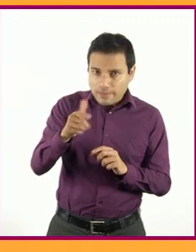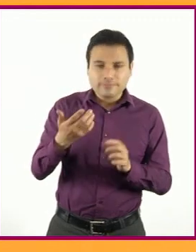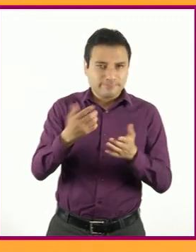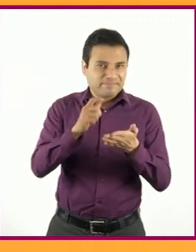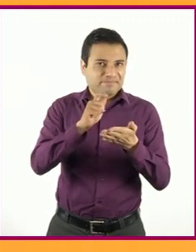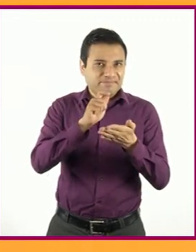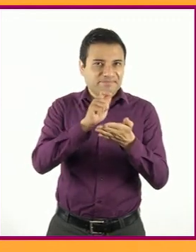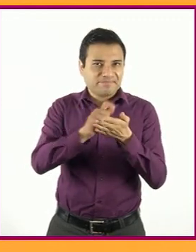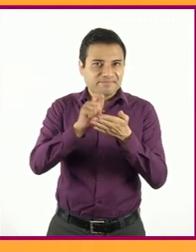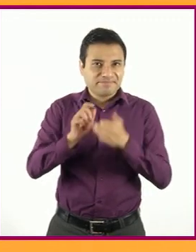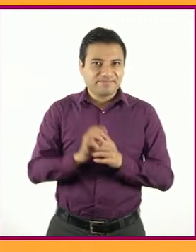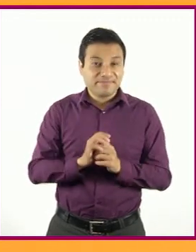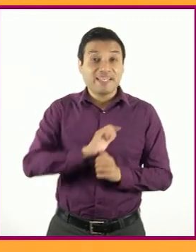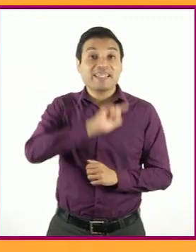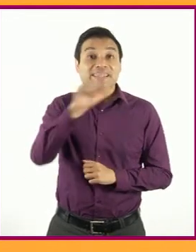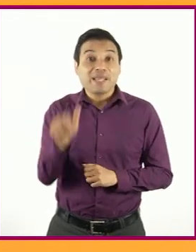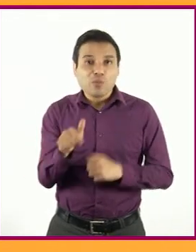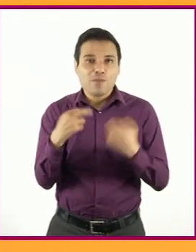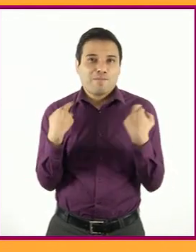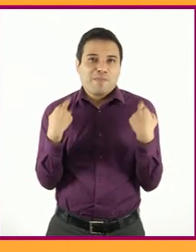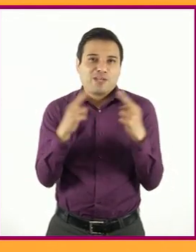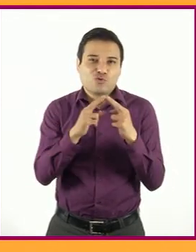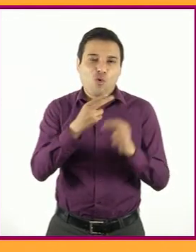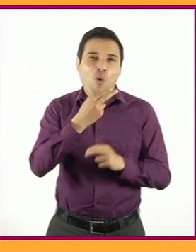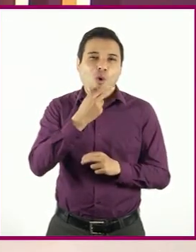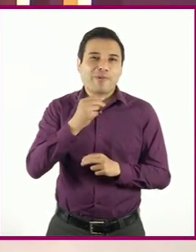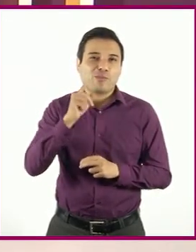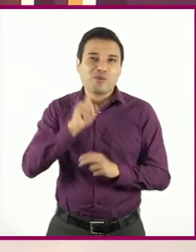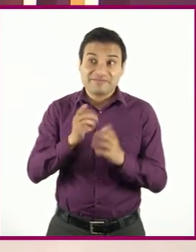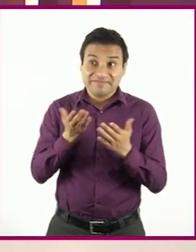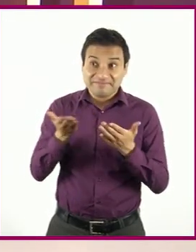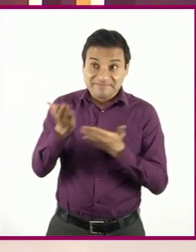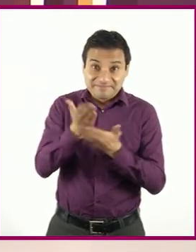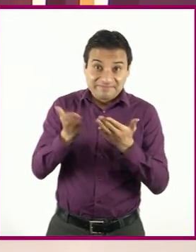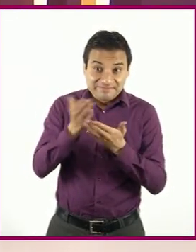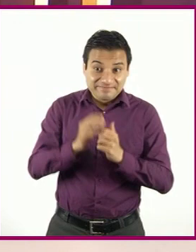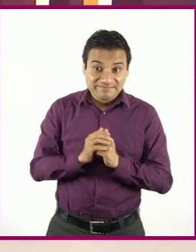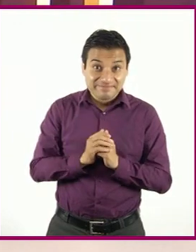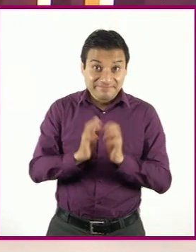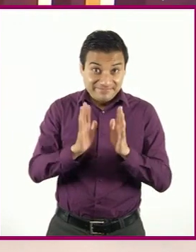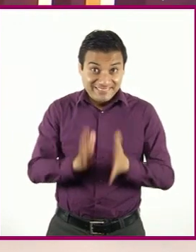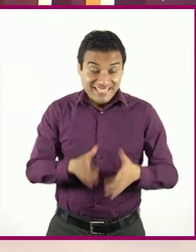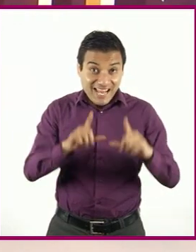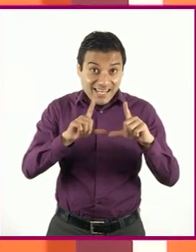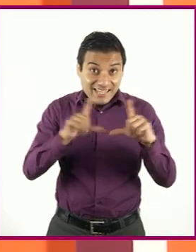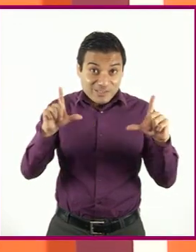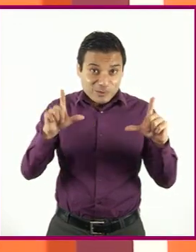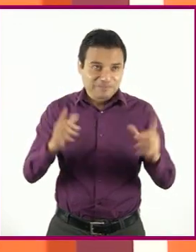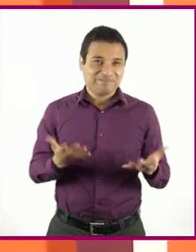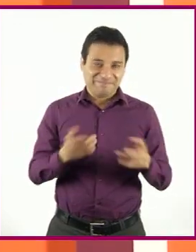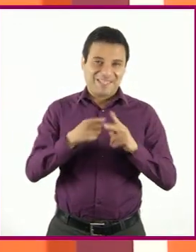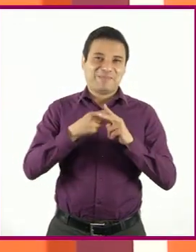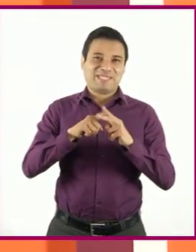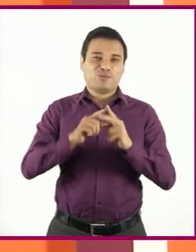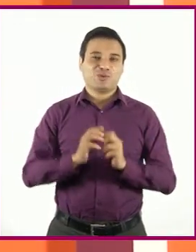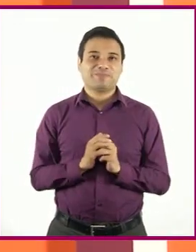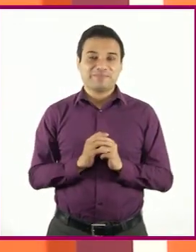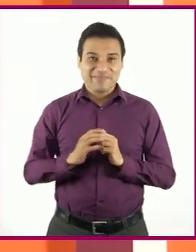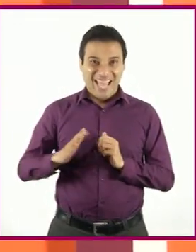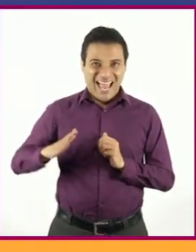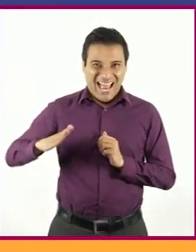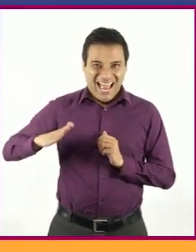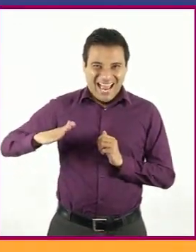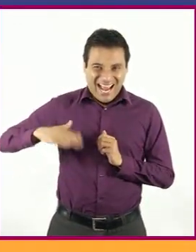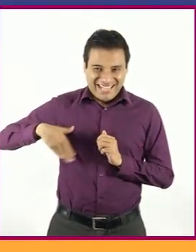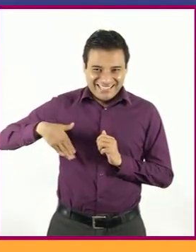oportunidad de intercambiar con su profesora o profesor de tecnología. ¿Listas y listos? Pues iniciemos. Hace un momento habías elegido